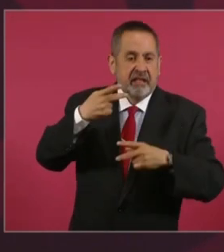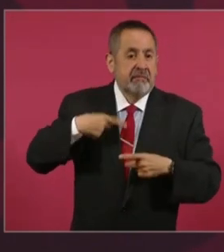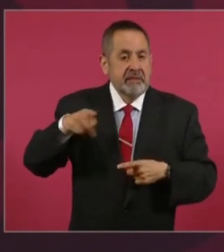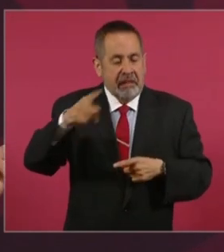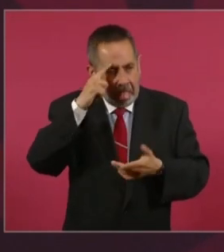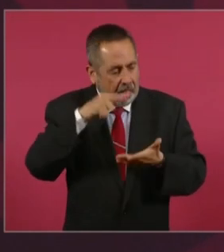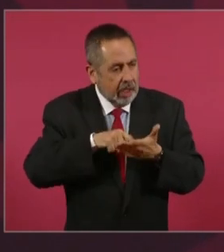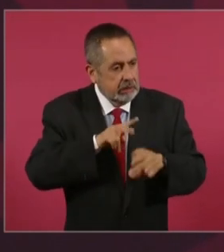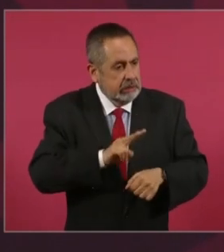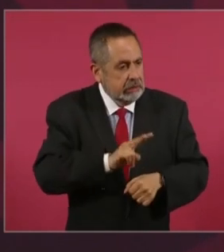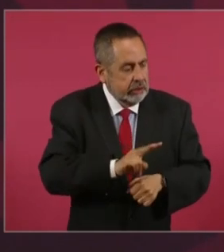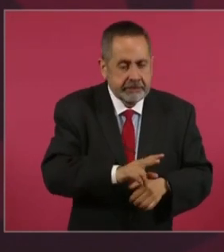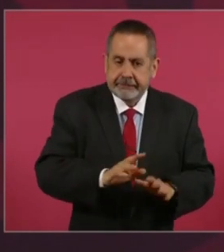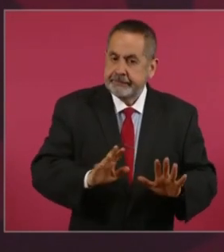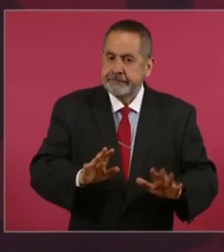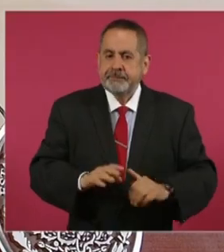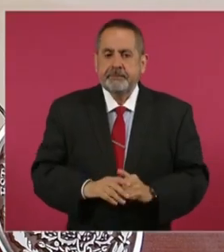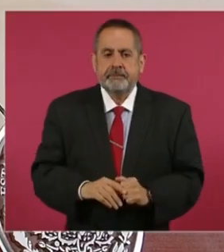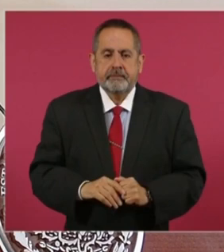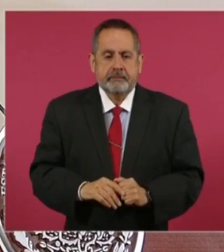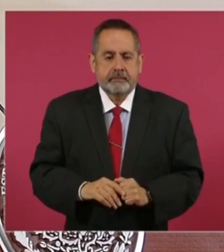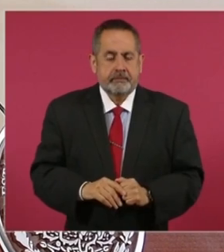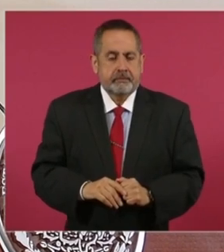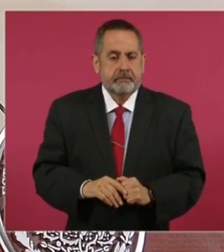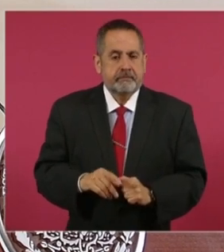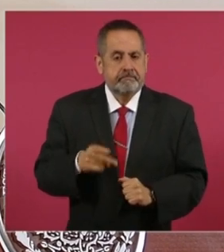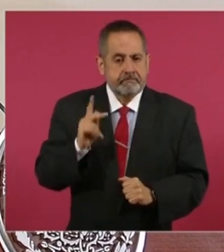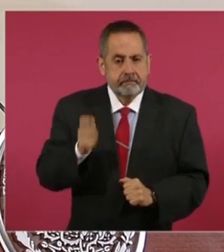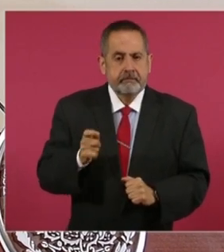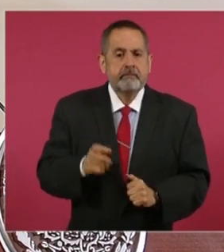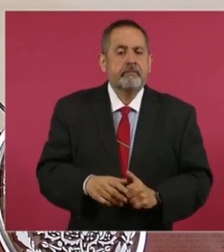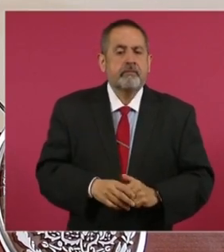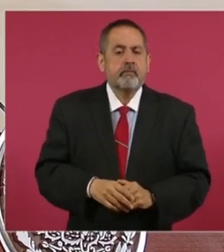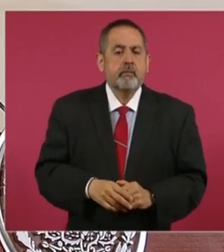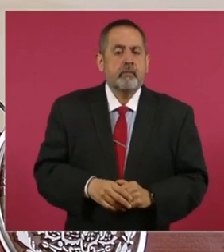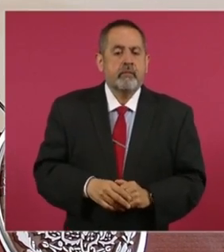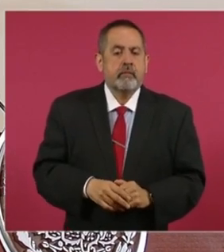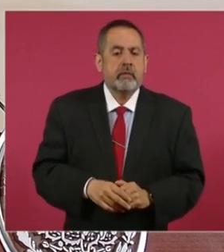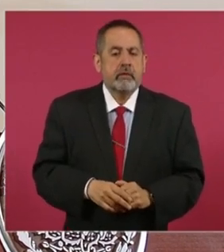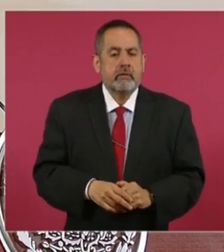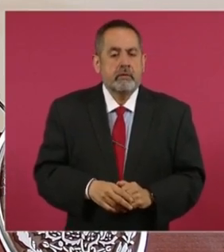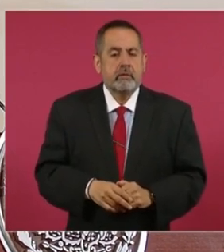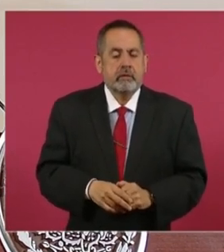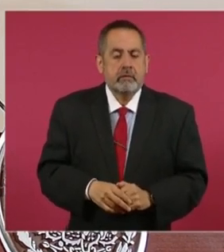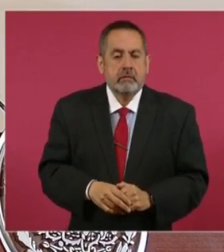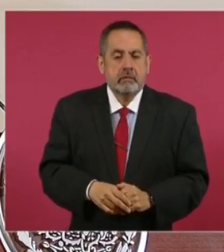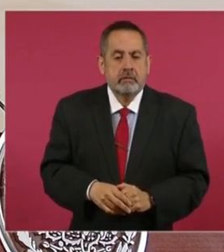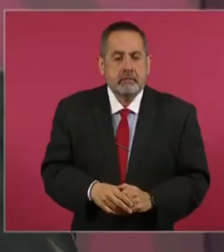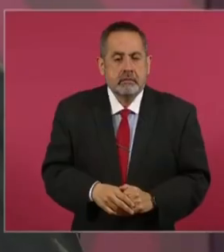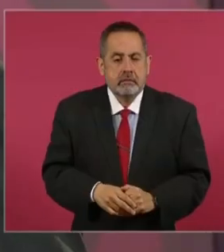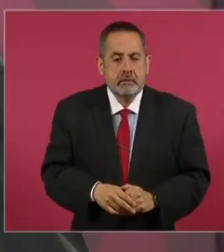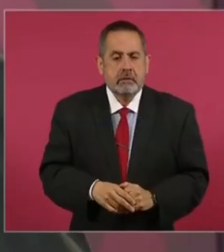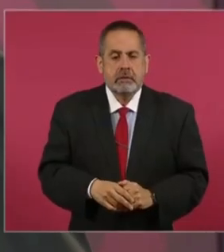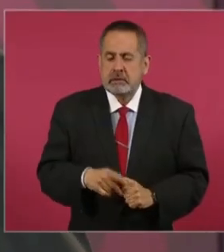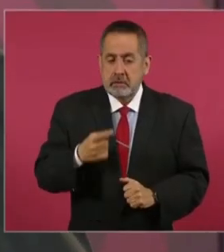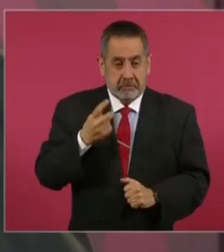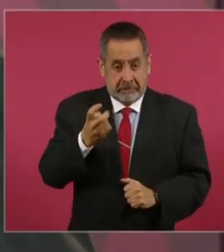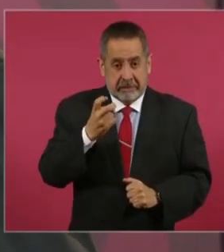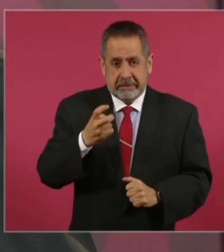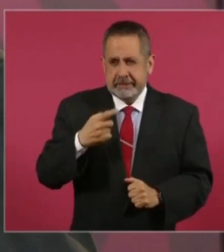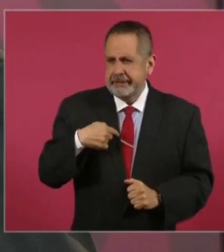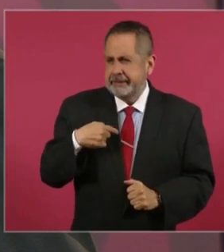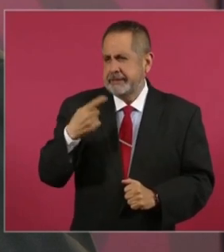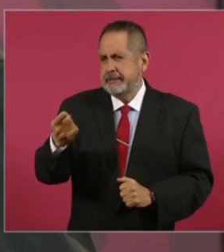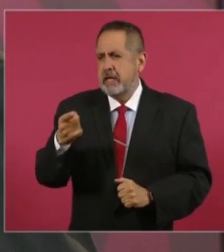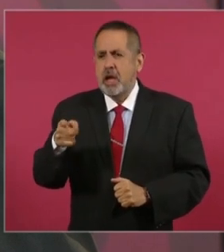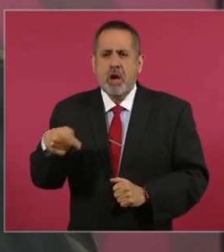y sólo los, por eso le tengo mucho cariño